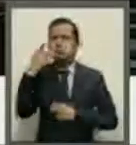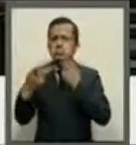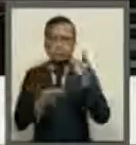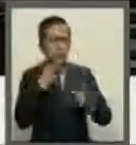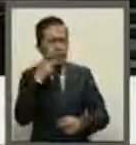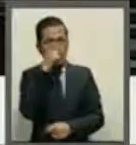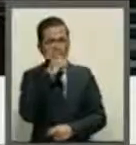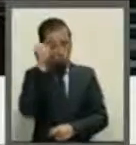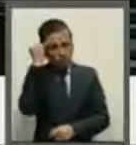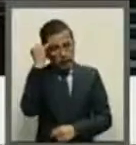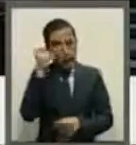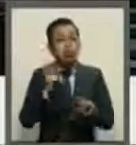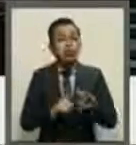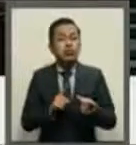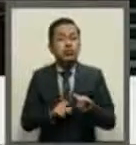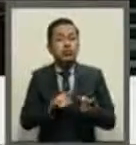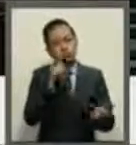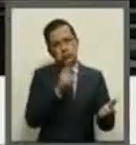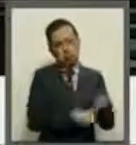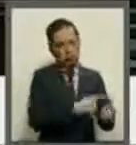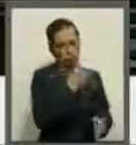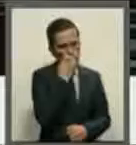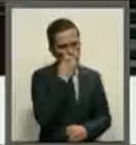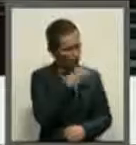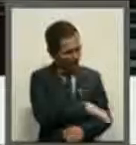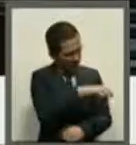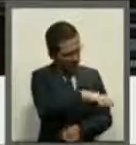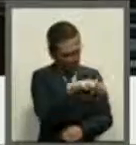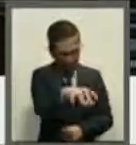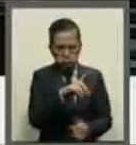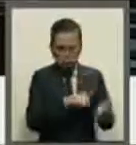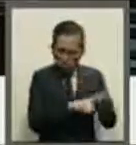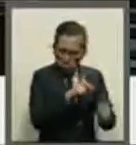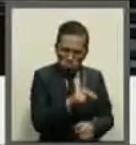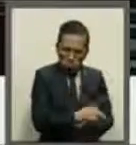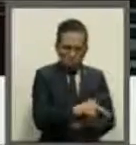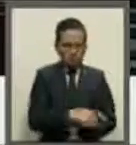escuelas, en nuestros pueblos. Por disposición de la